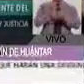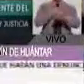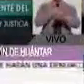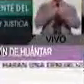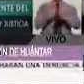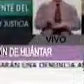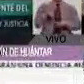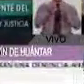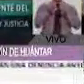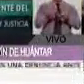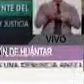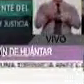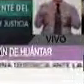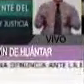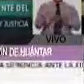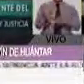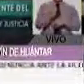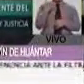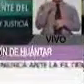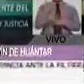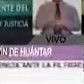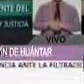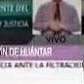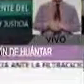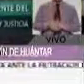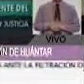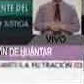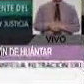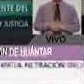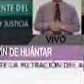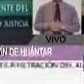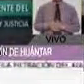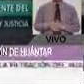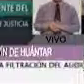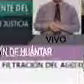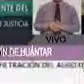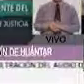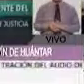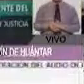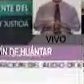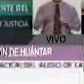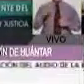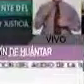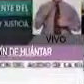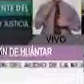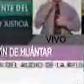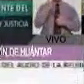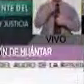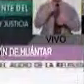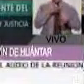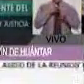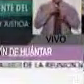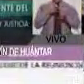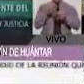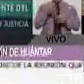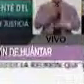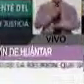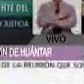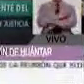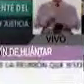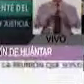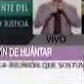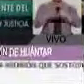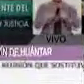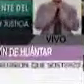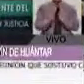dadas a nivel interno? Sí. Yo quiero decirles que desde que se inició